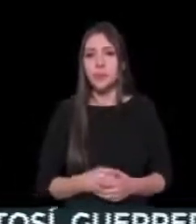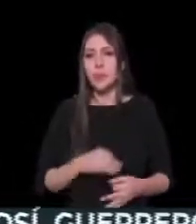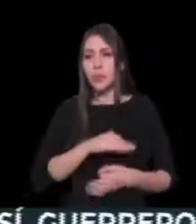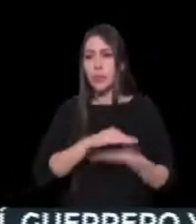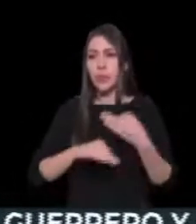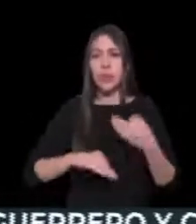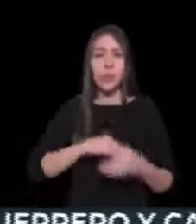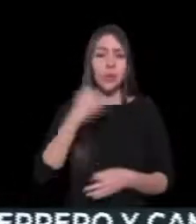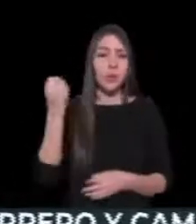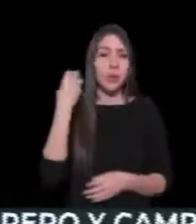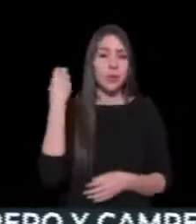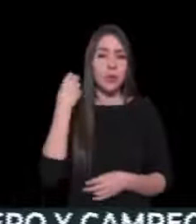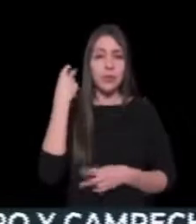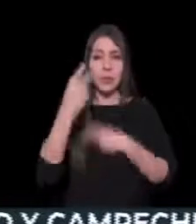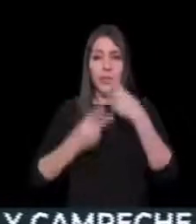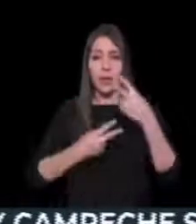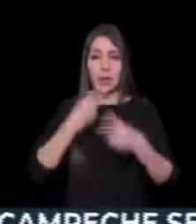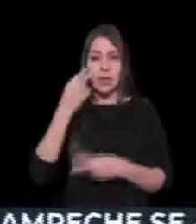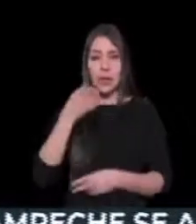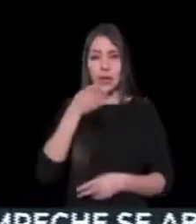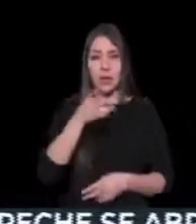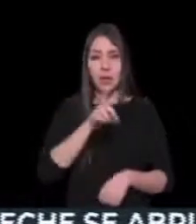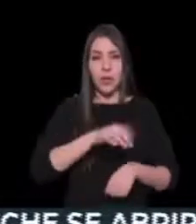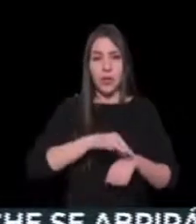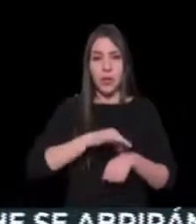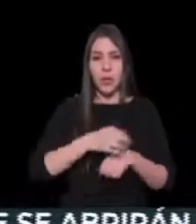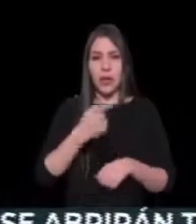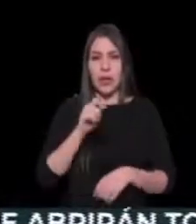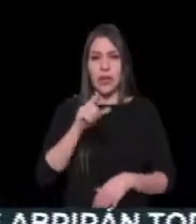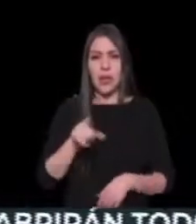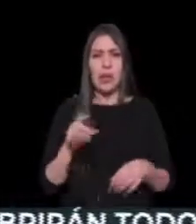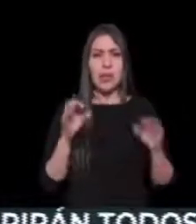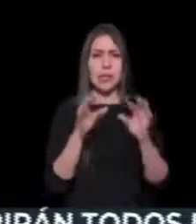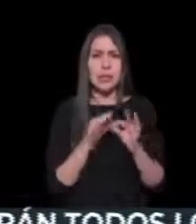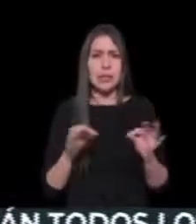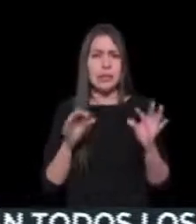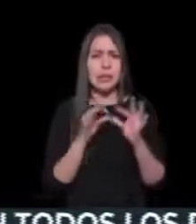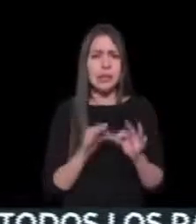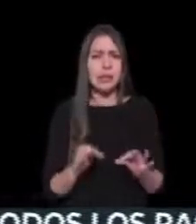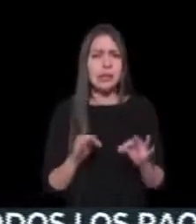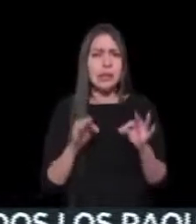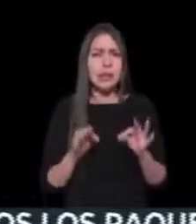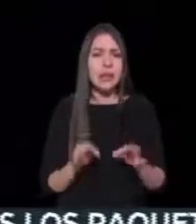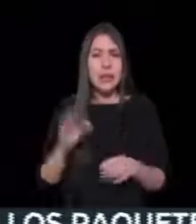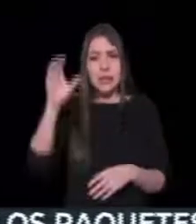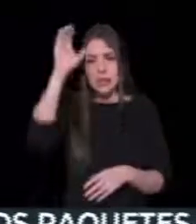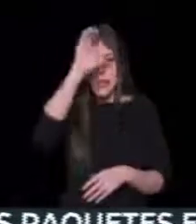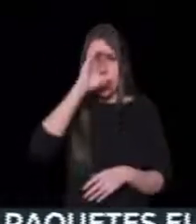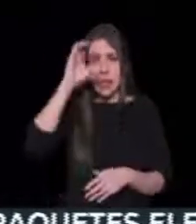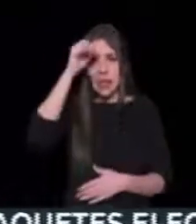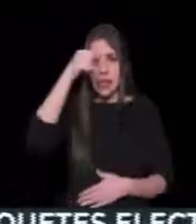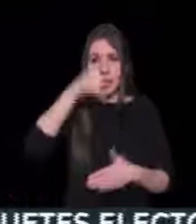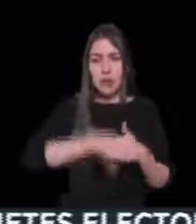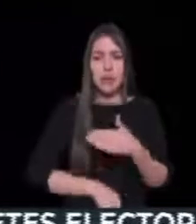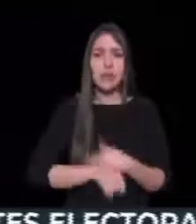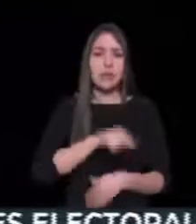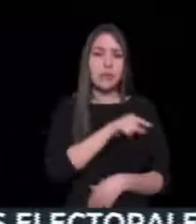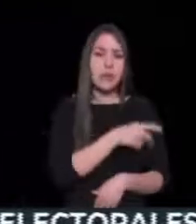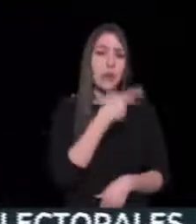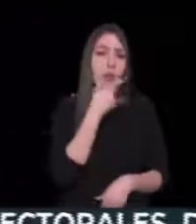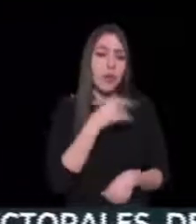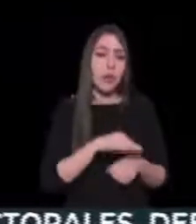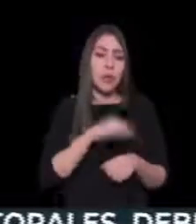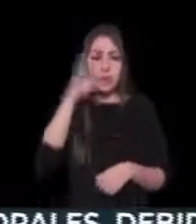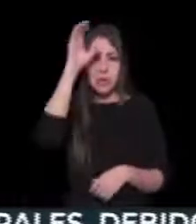las que estuvo presente el doctor Gatell, las explicaciones eran explicaciones científicas. Es un científico que tiene